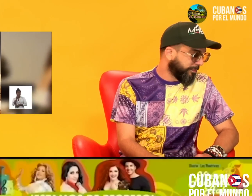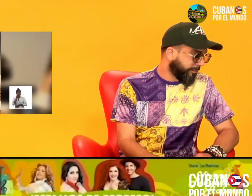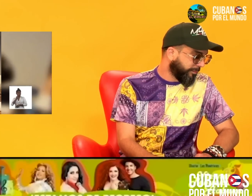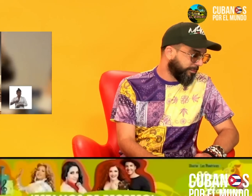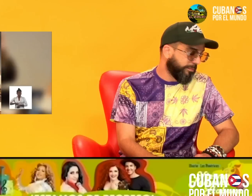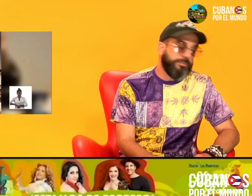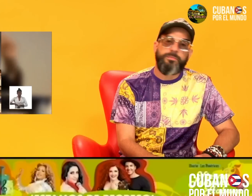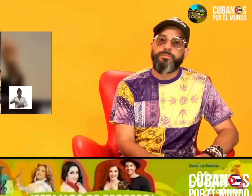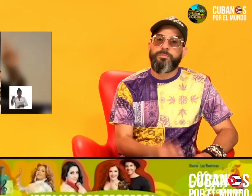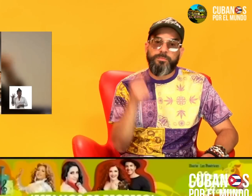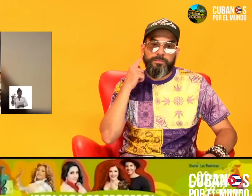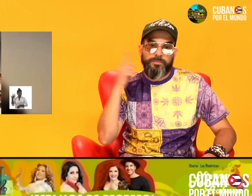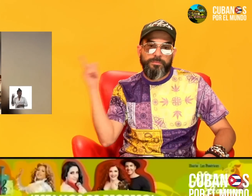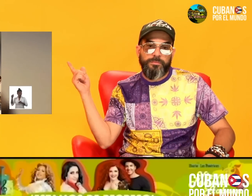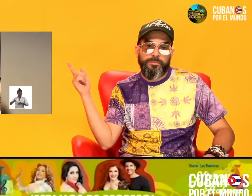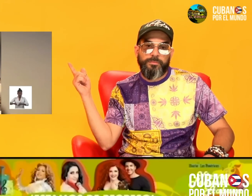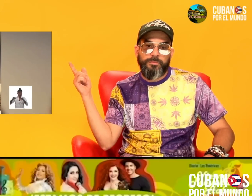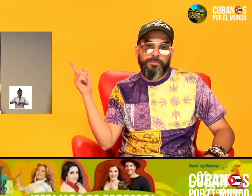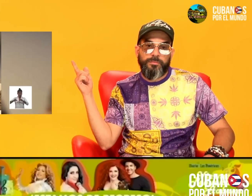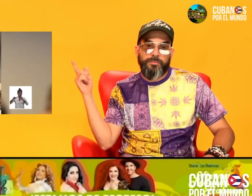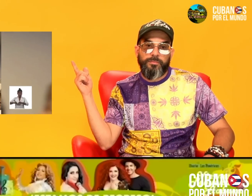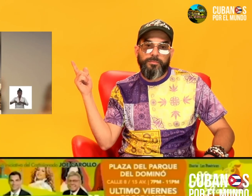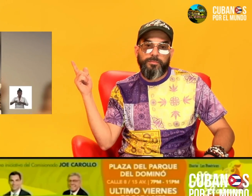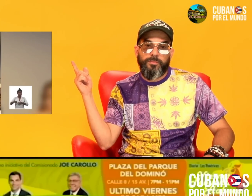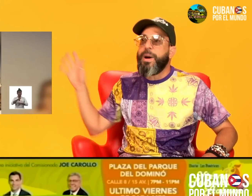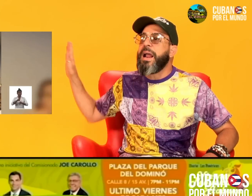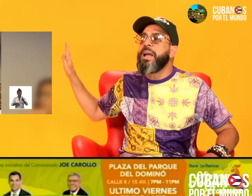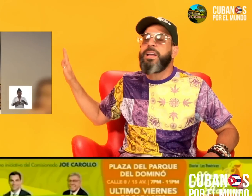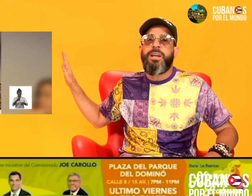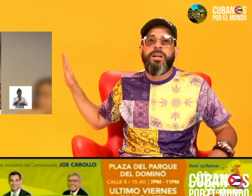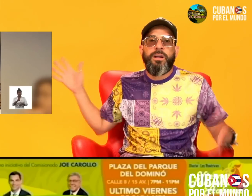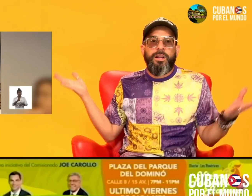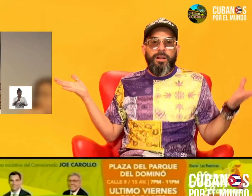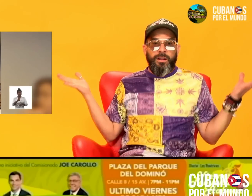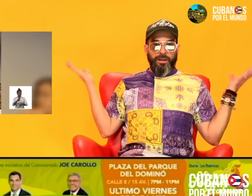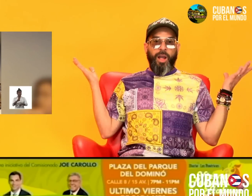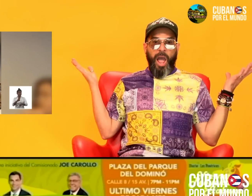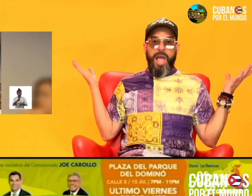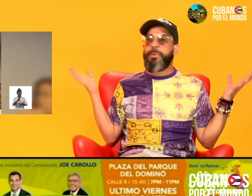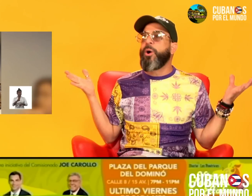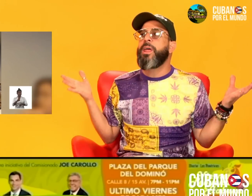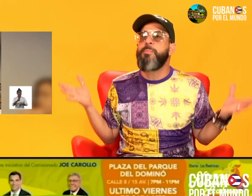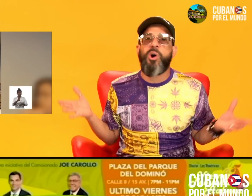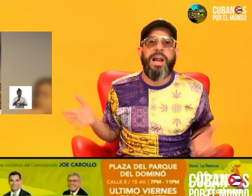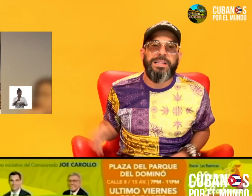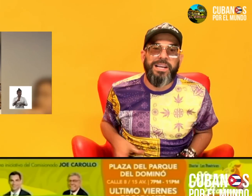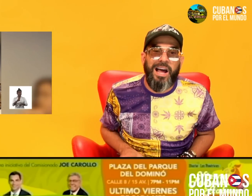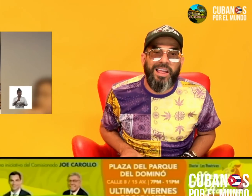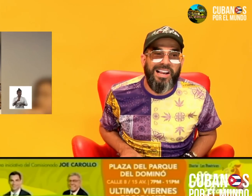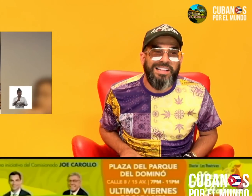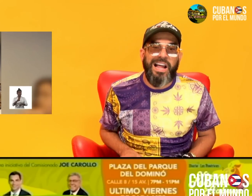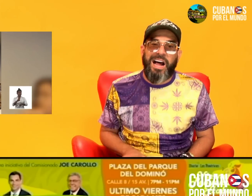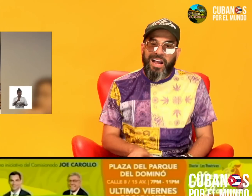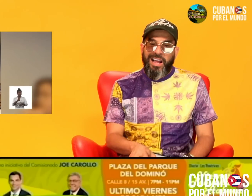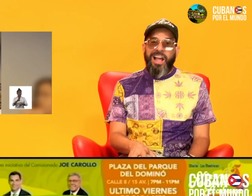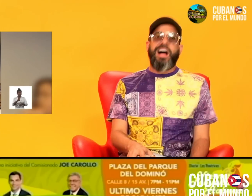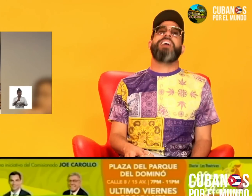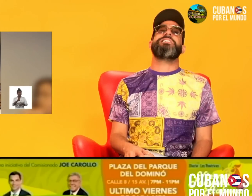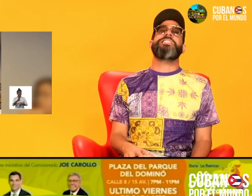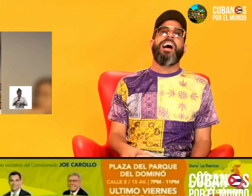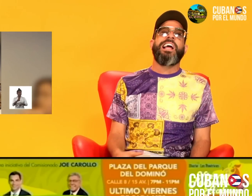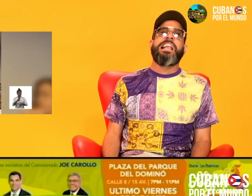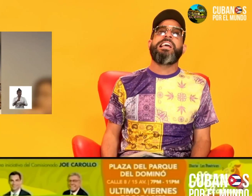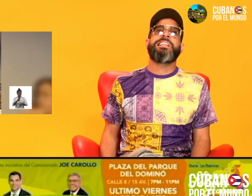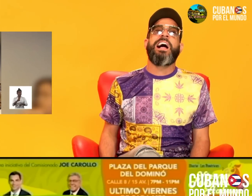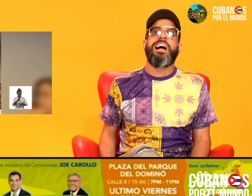los contrarrevolucionarios cubanos especialmente. Para ahí. Ay, pero qué democrática, Adelita. Ay,